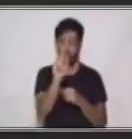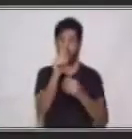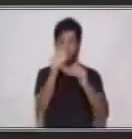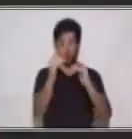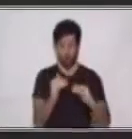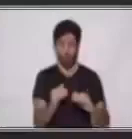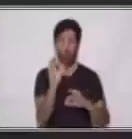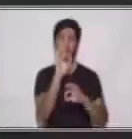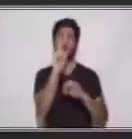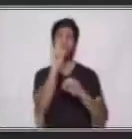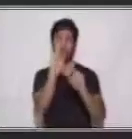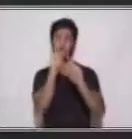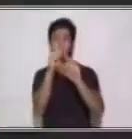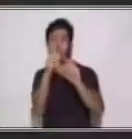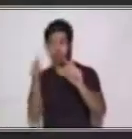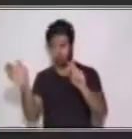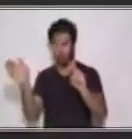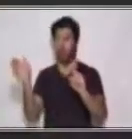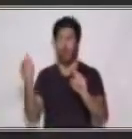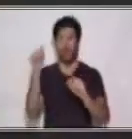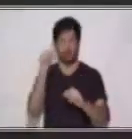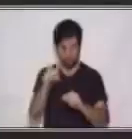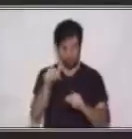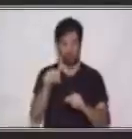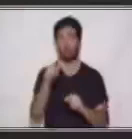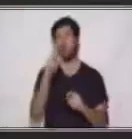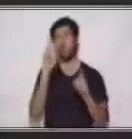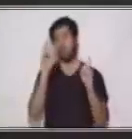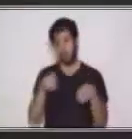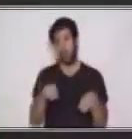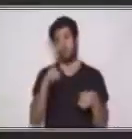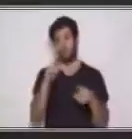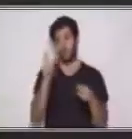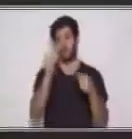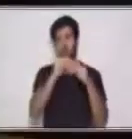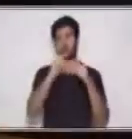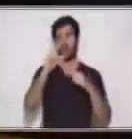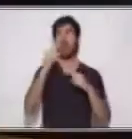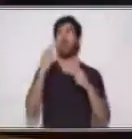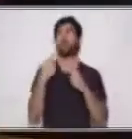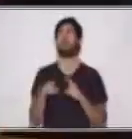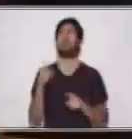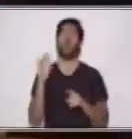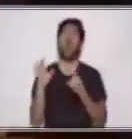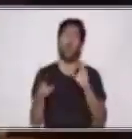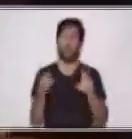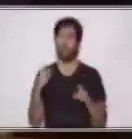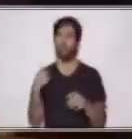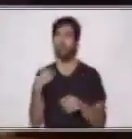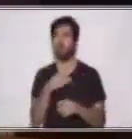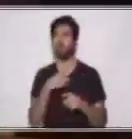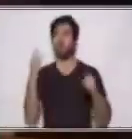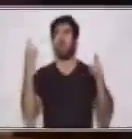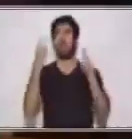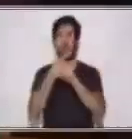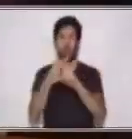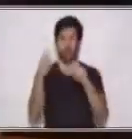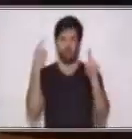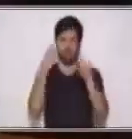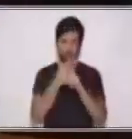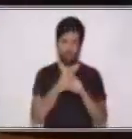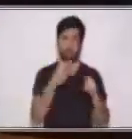más se utilizan, pero de estas 4 surgen errores al momento de utilizar las